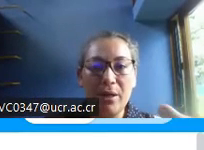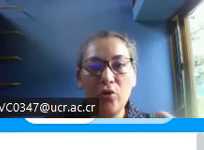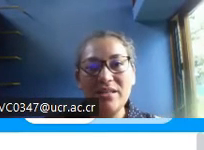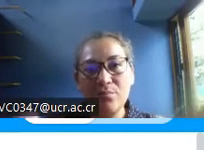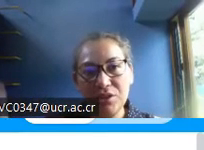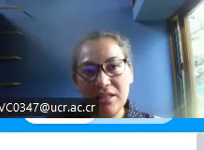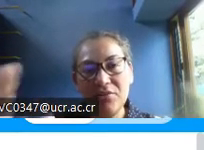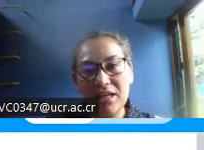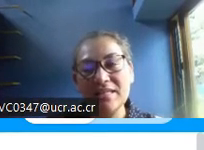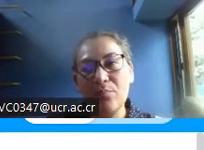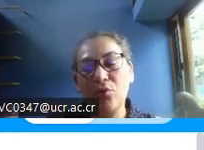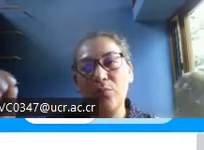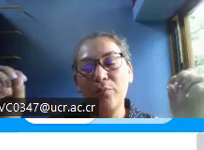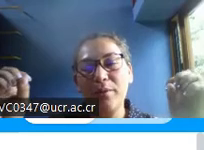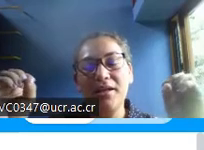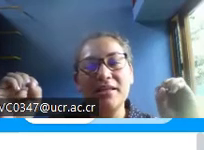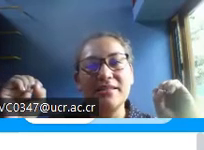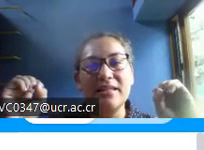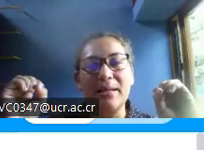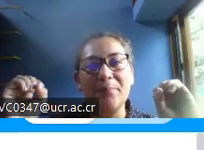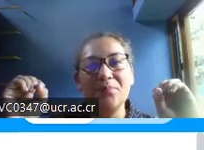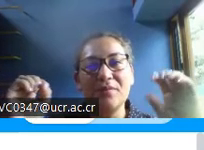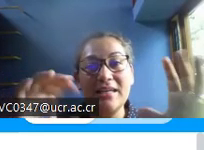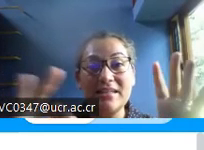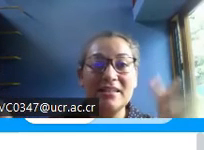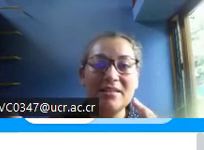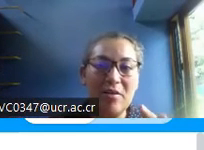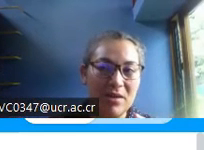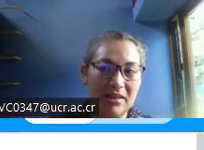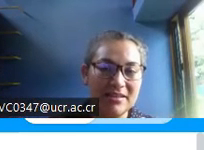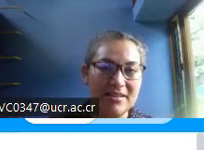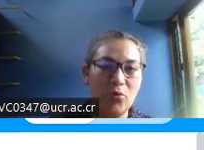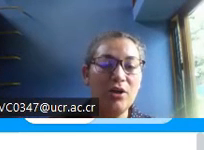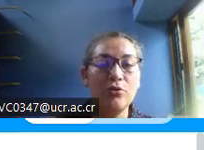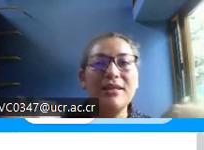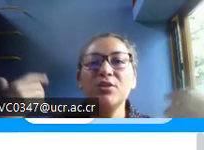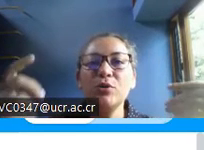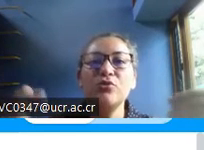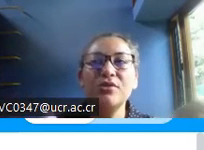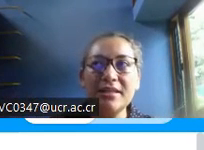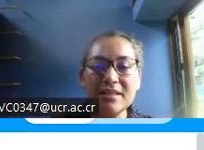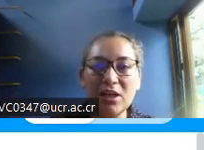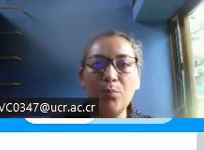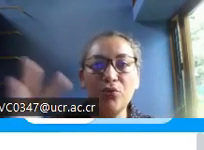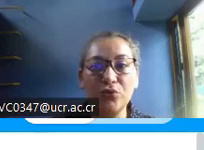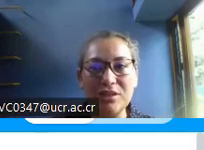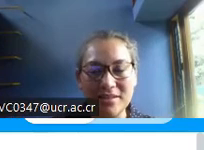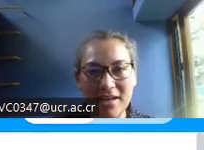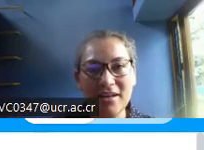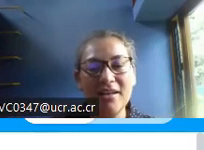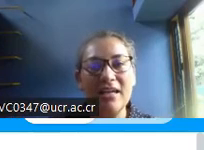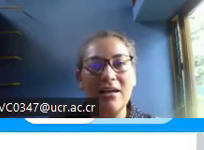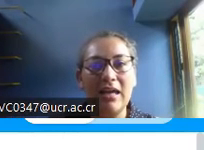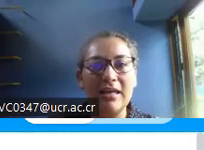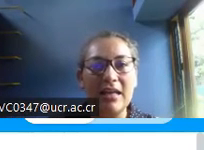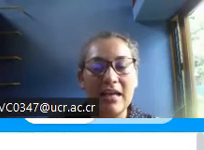demás. Pero lo más importante, ¿verdad? Es que podamos ver estas tres herramientas, ¿de acuerdo? Ya después, si ustedes quieren